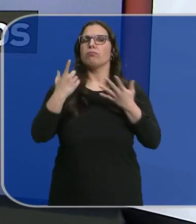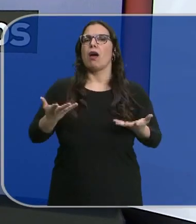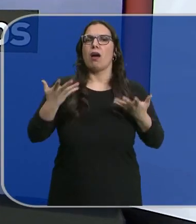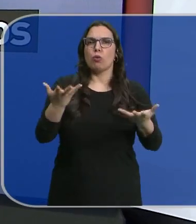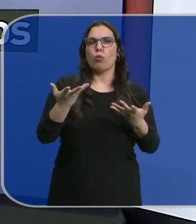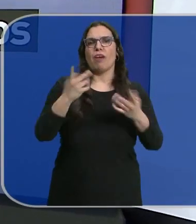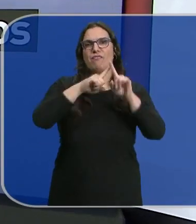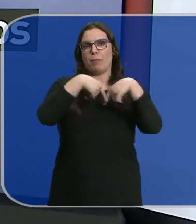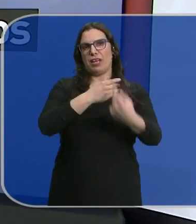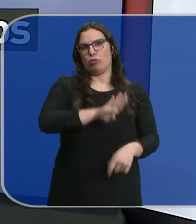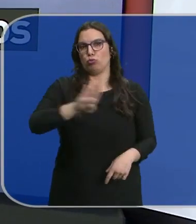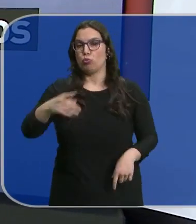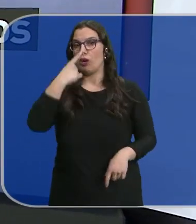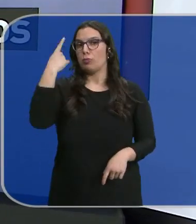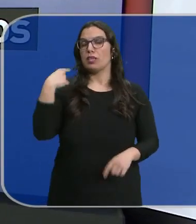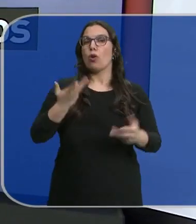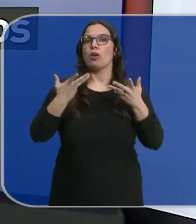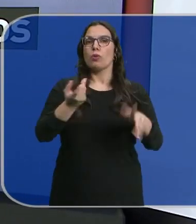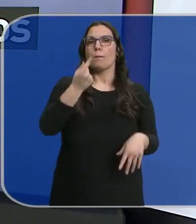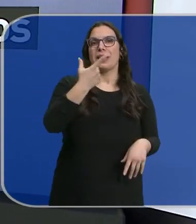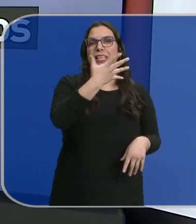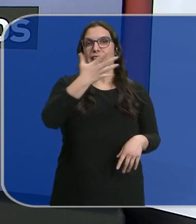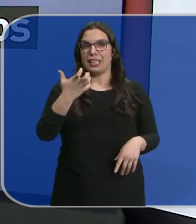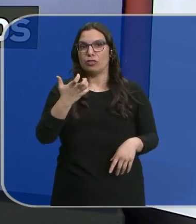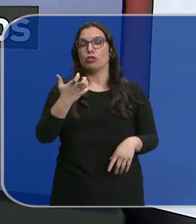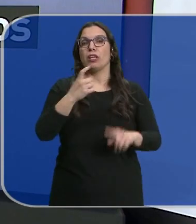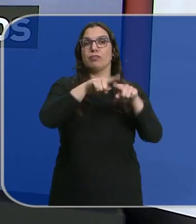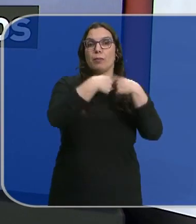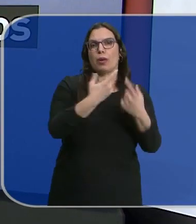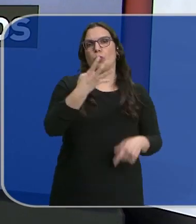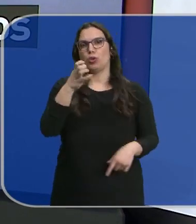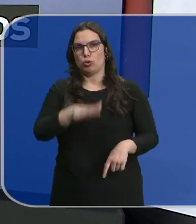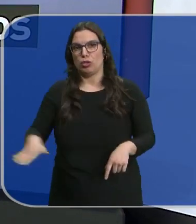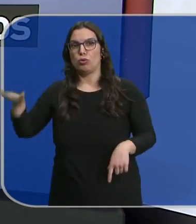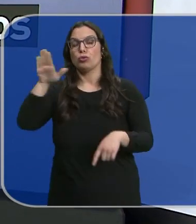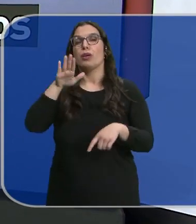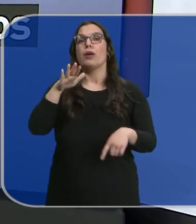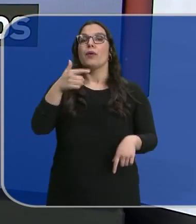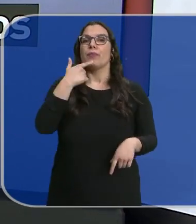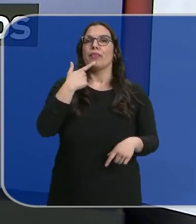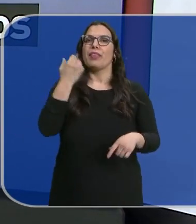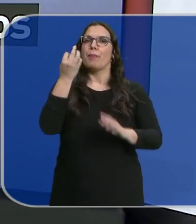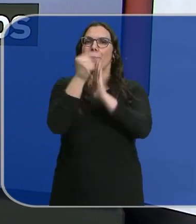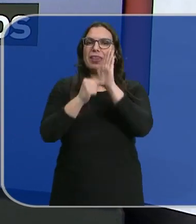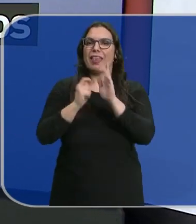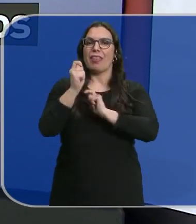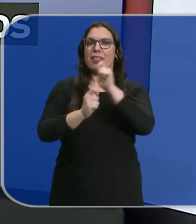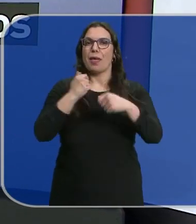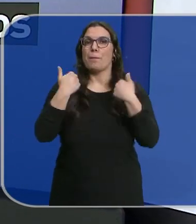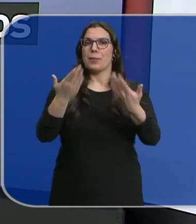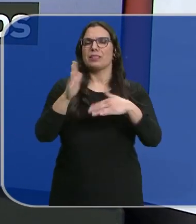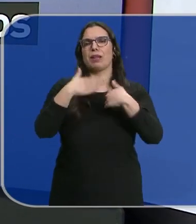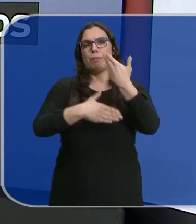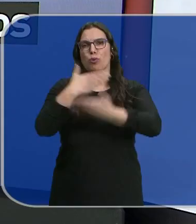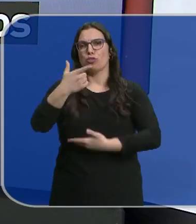estos pequeños. El año pasado a 1.500 y a 400 menores. Para ellos piden más medidas que les faciliten este